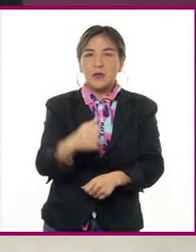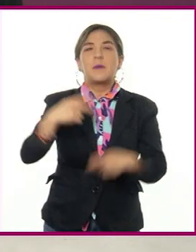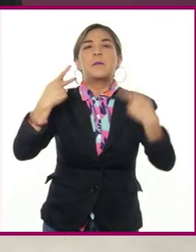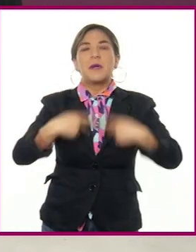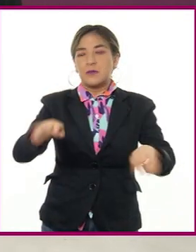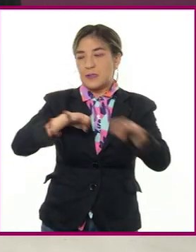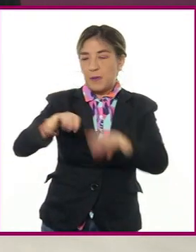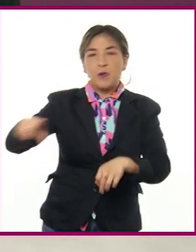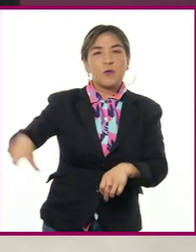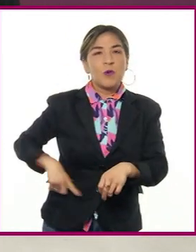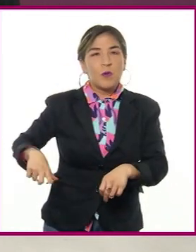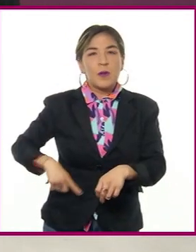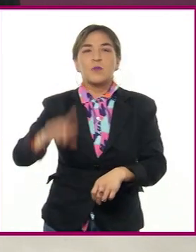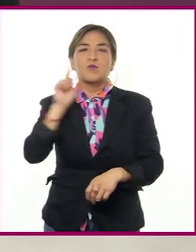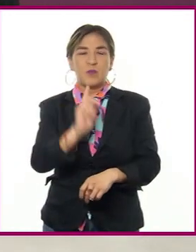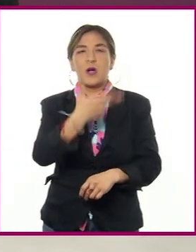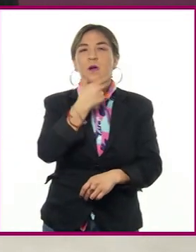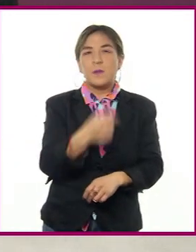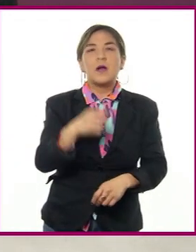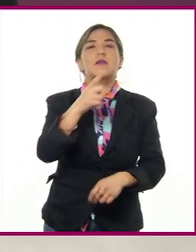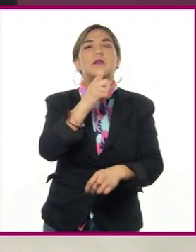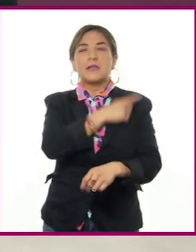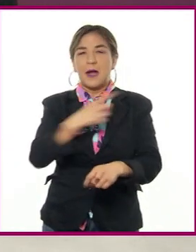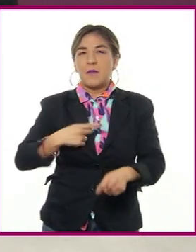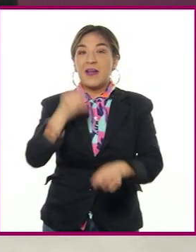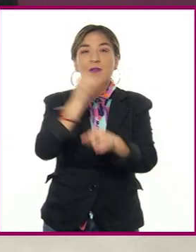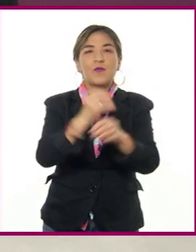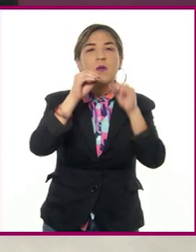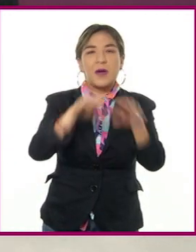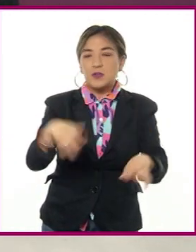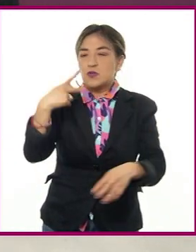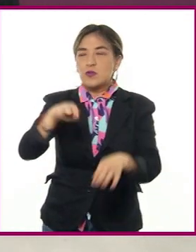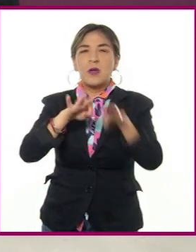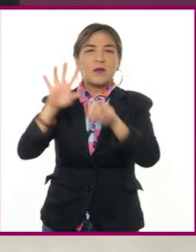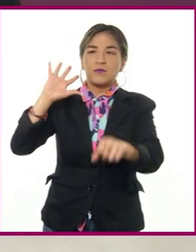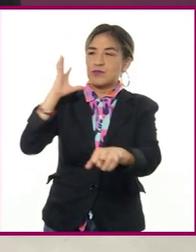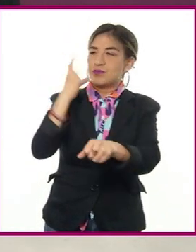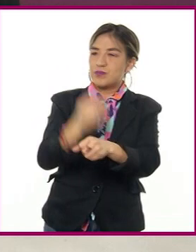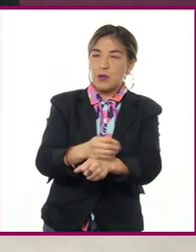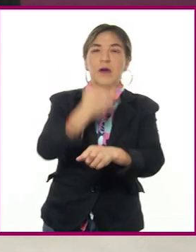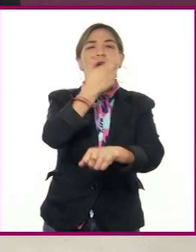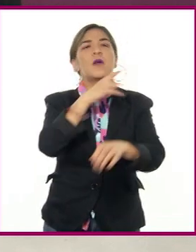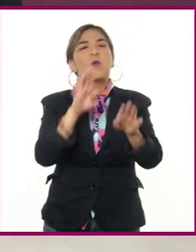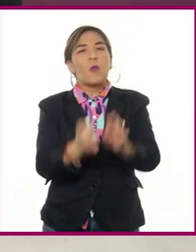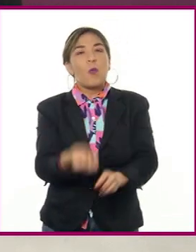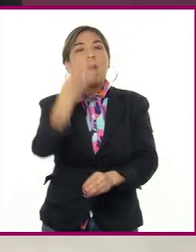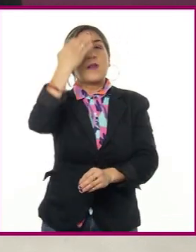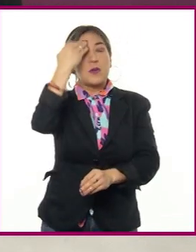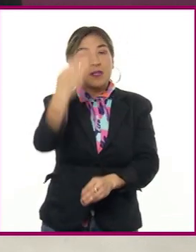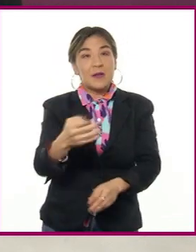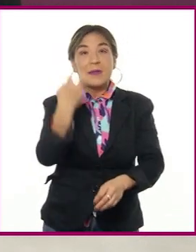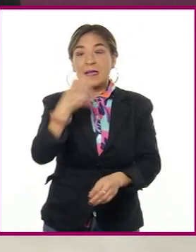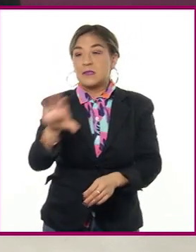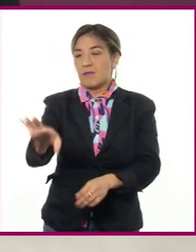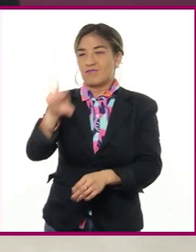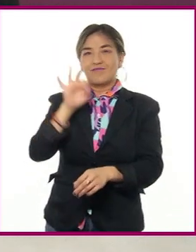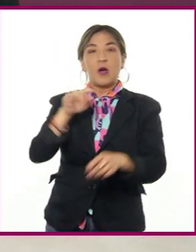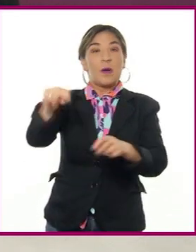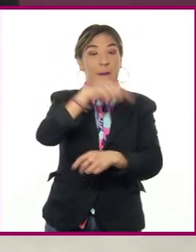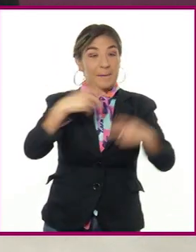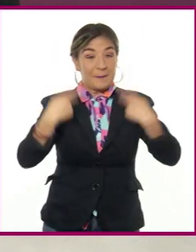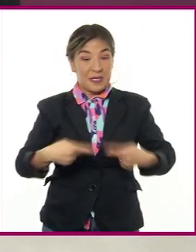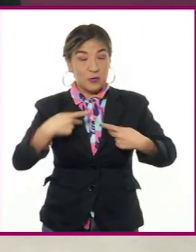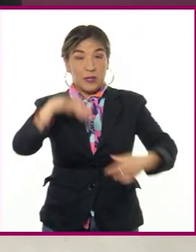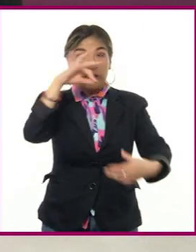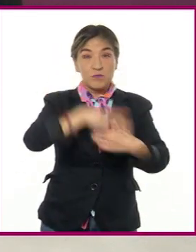servidoras y servidores públicos rinden informes de trabajo cada cierto tiempo y cuando han sido elegidos por elección, deben informar